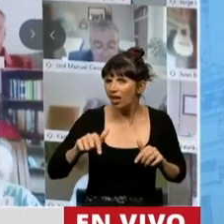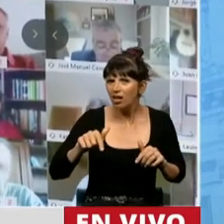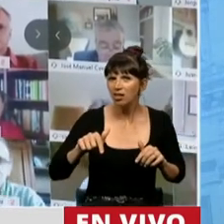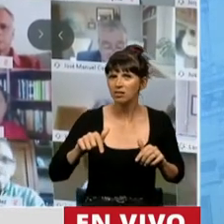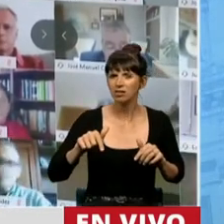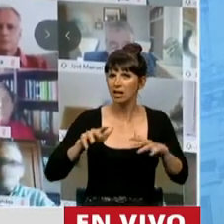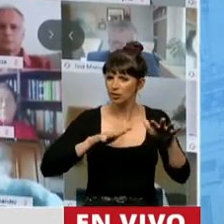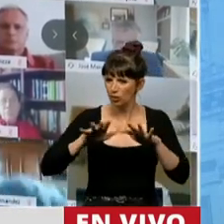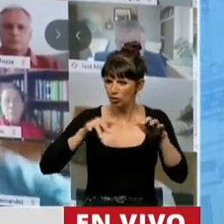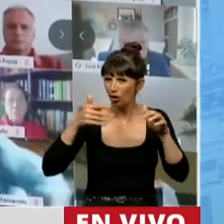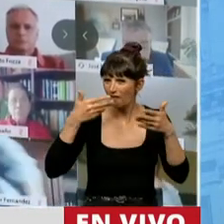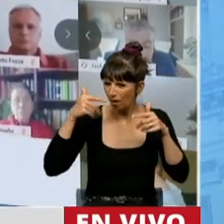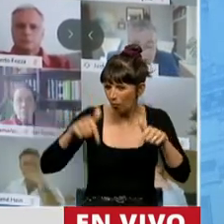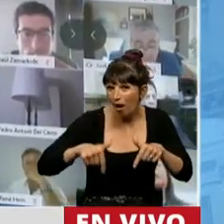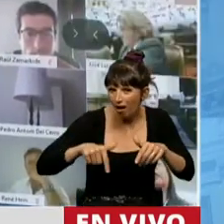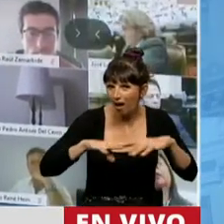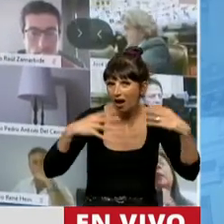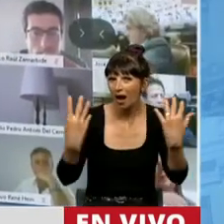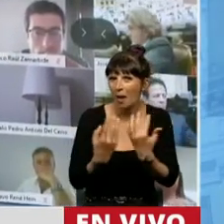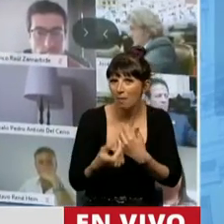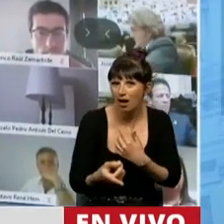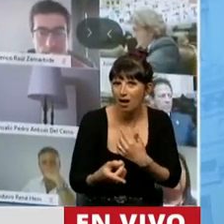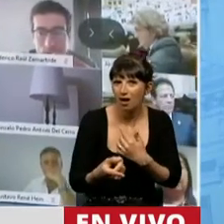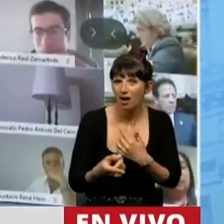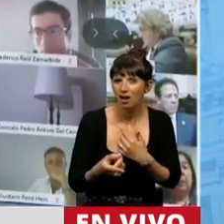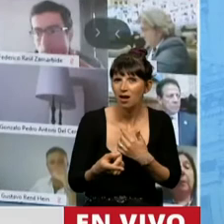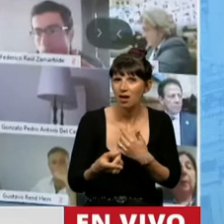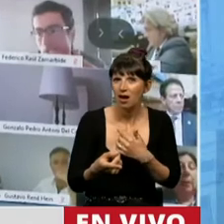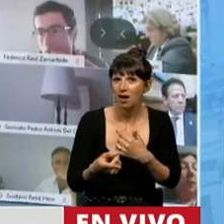traído acá a este recinto no puede dejar,